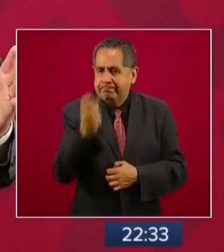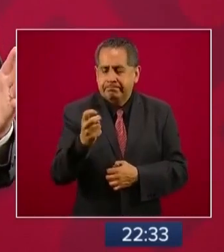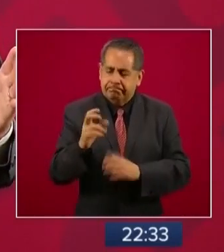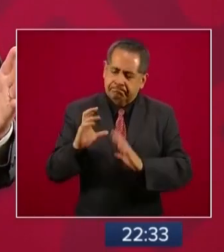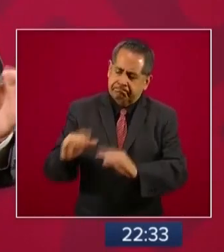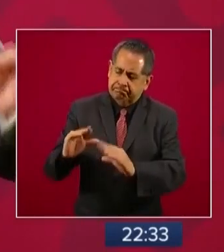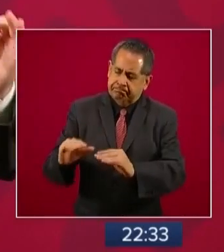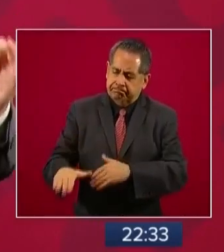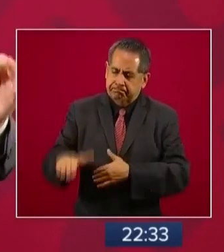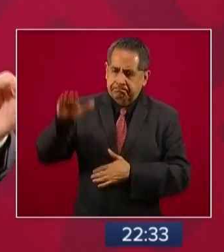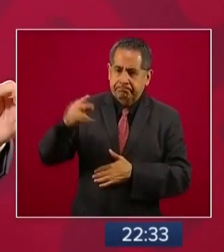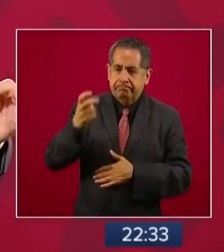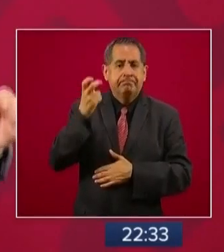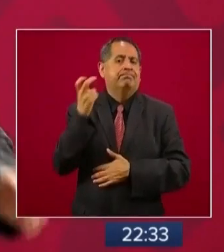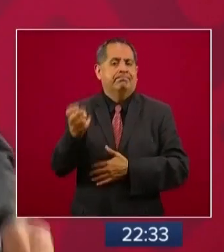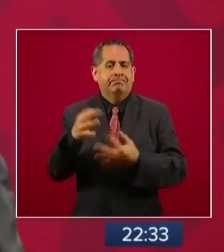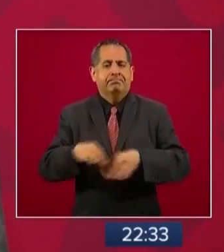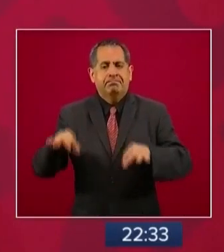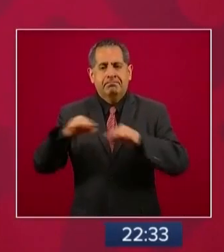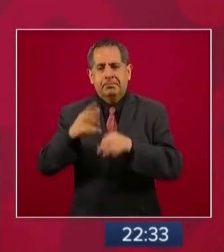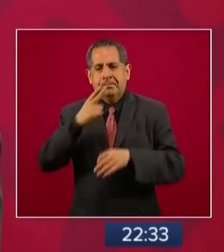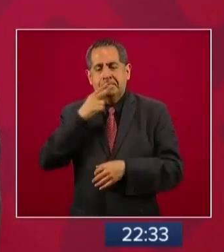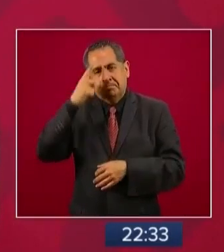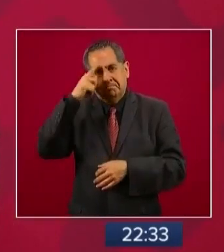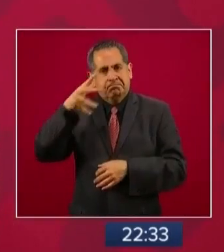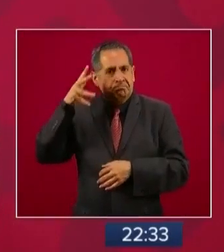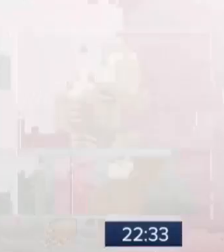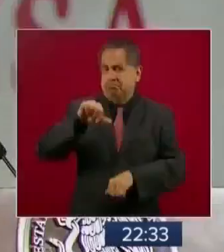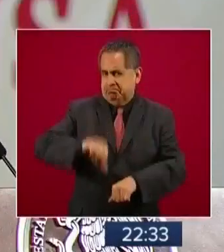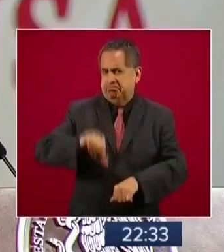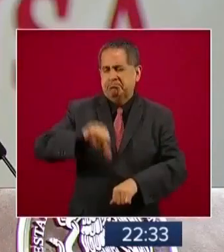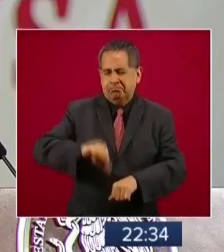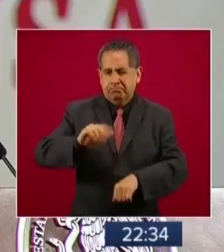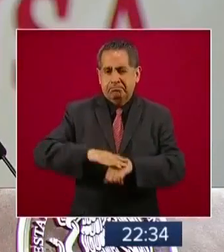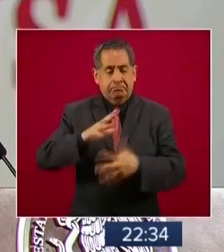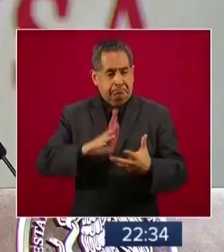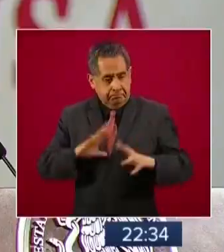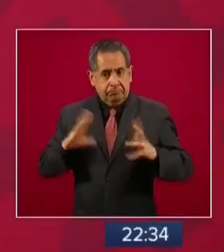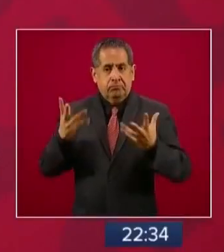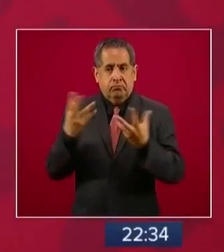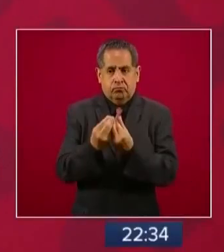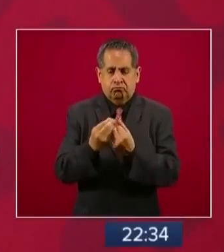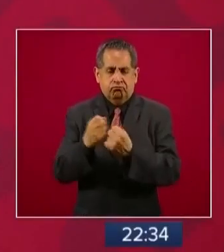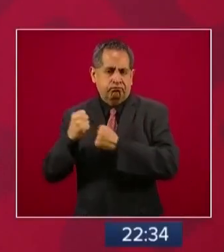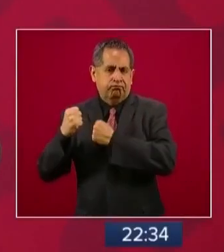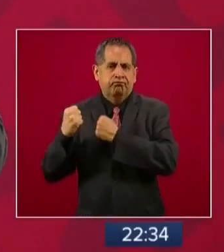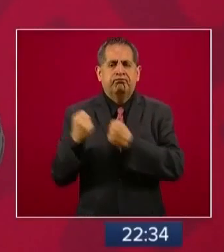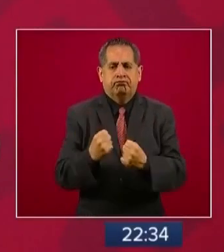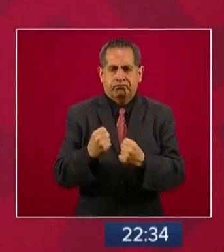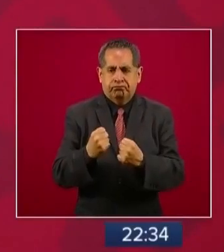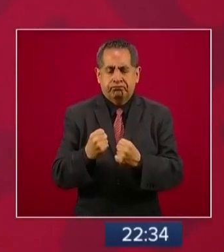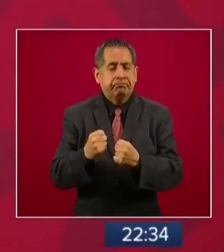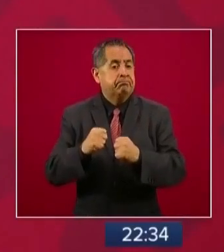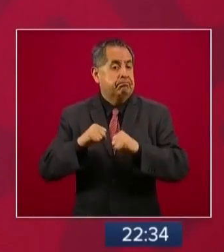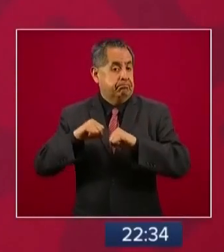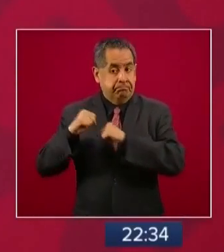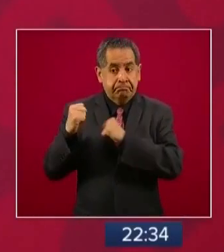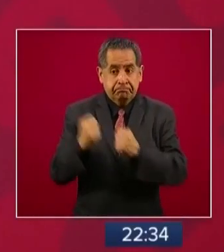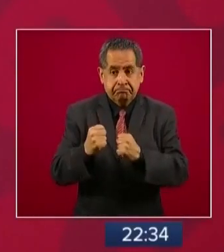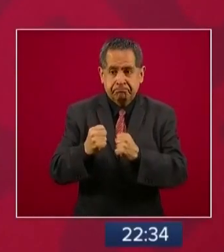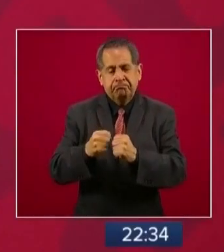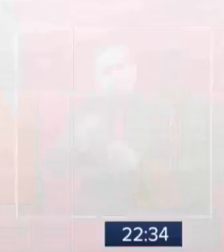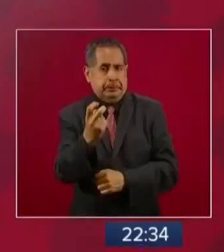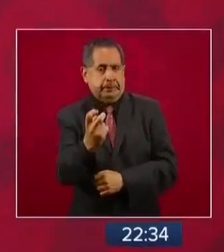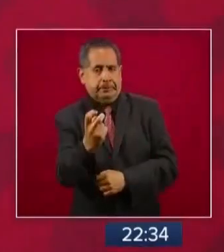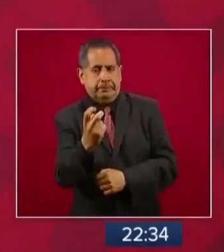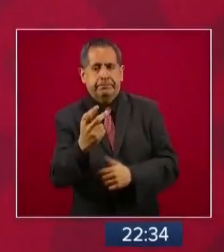formación es invertir por el futuro de nuestro país. Juntos somos fuertes y fuertes somos